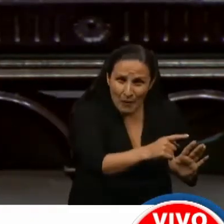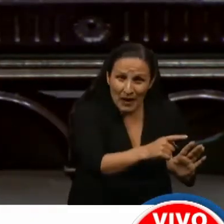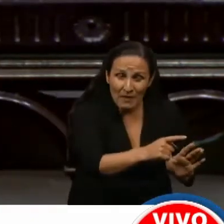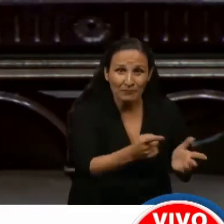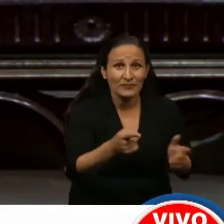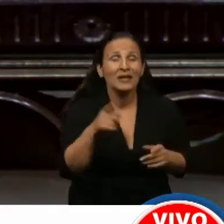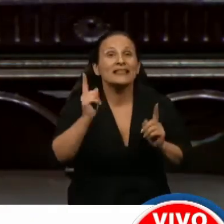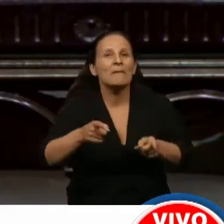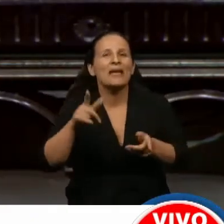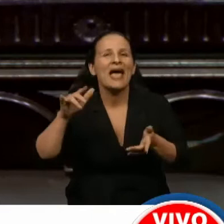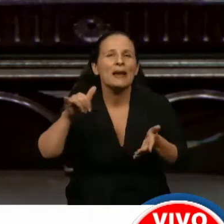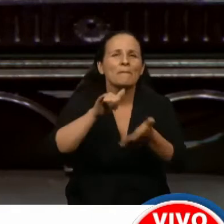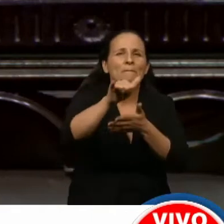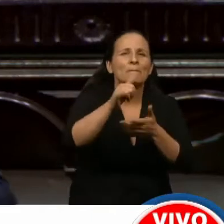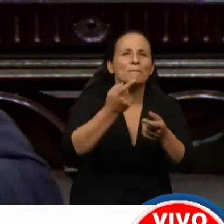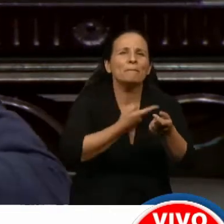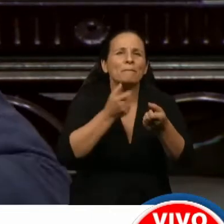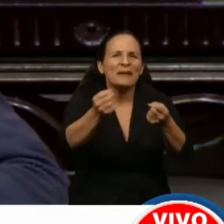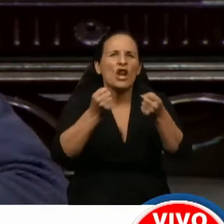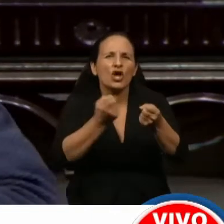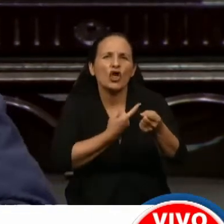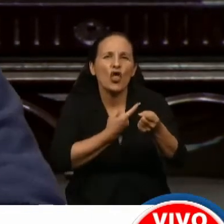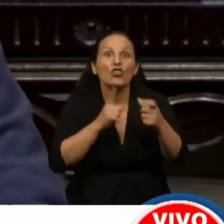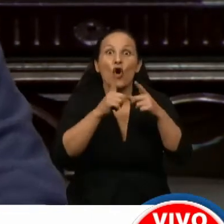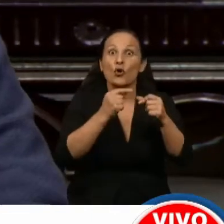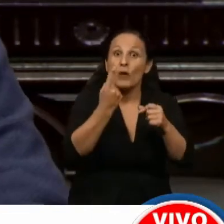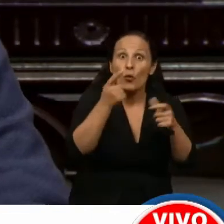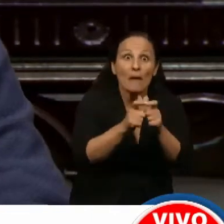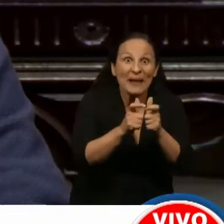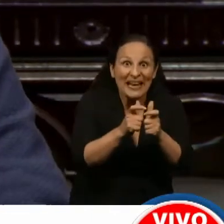una película muy divertida aparte, la primera.